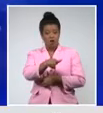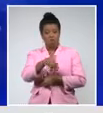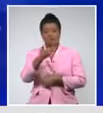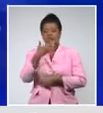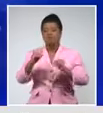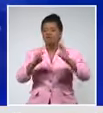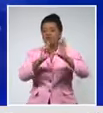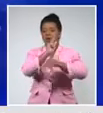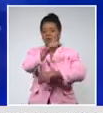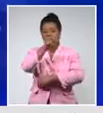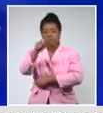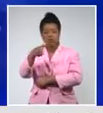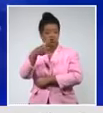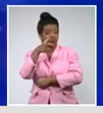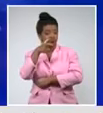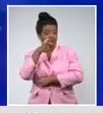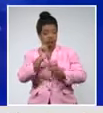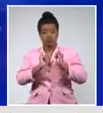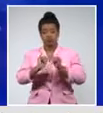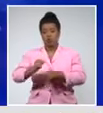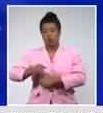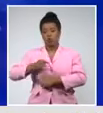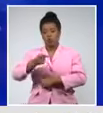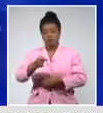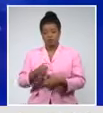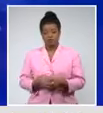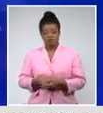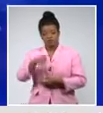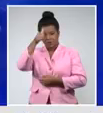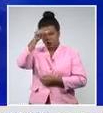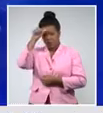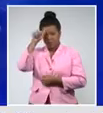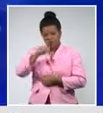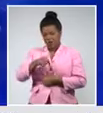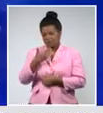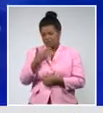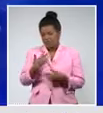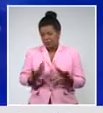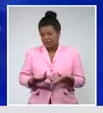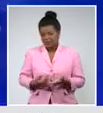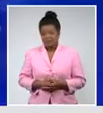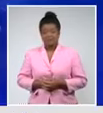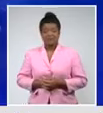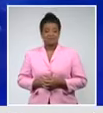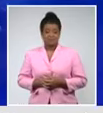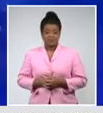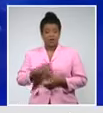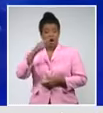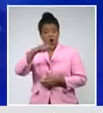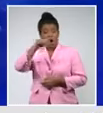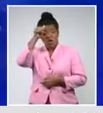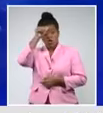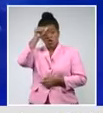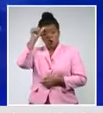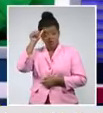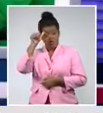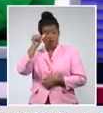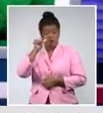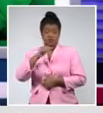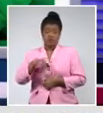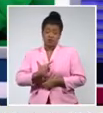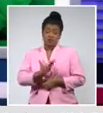siguen la información diariamente. ¿Cómo se comporta el domingo? Hoy un domingo en el cual, si no fuera porque tenemos que lamentar